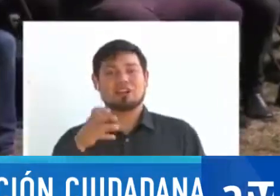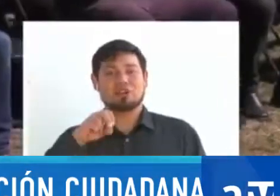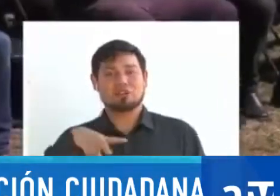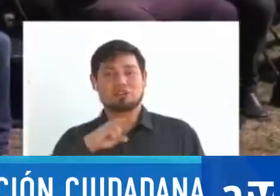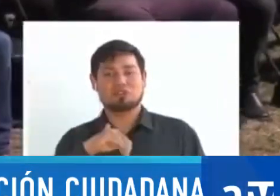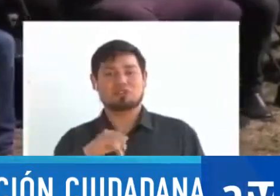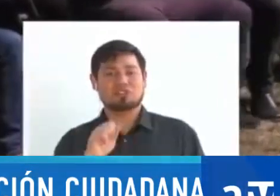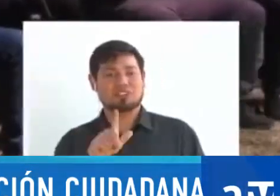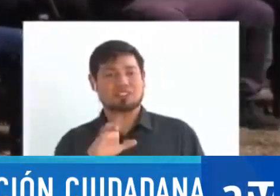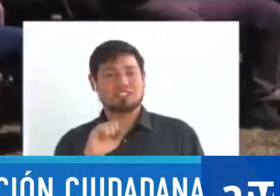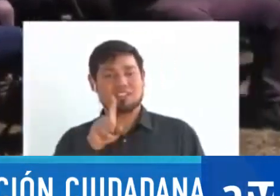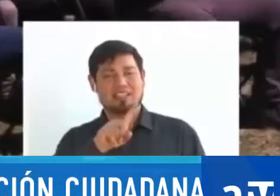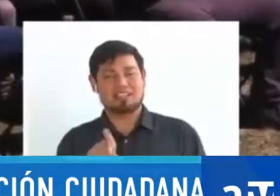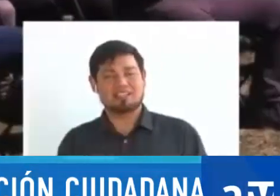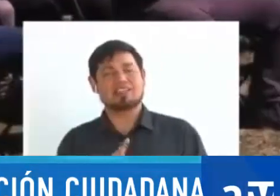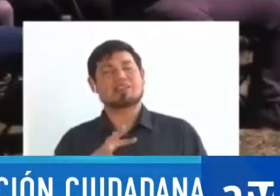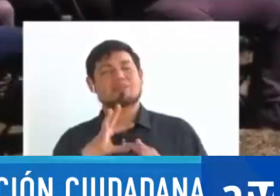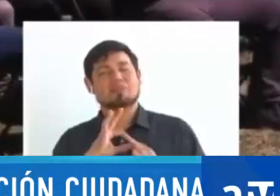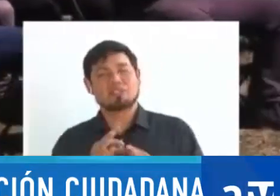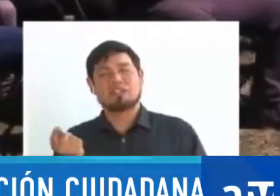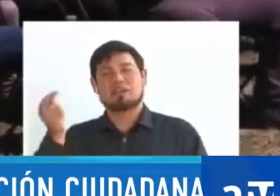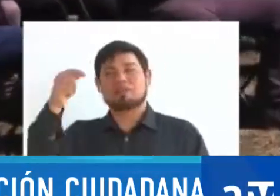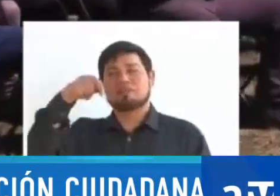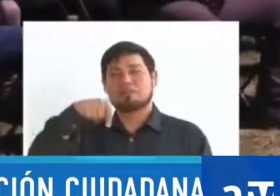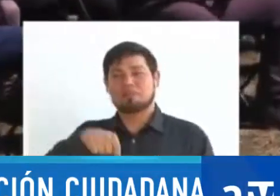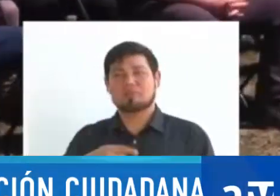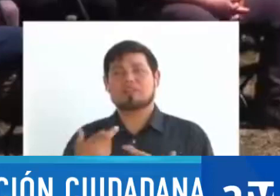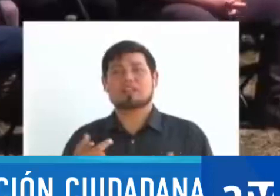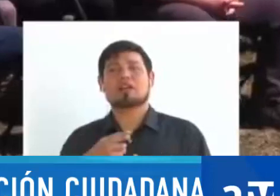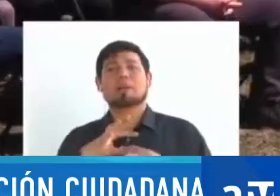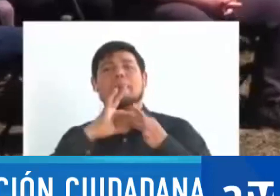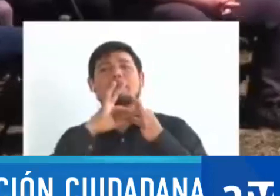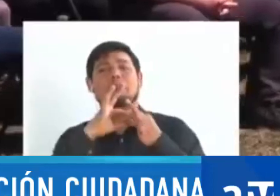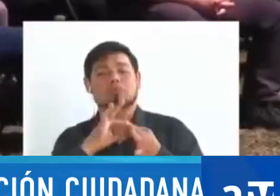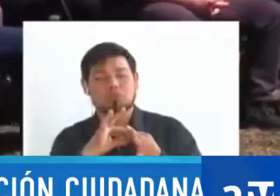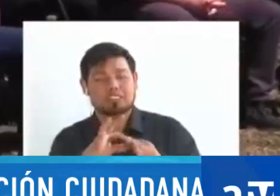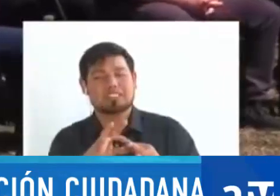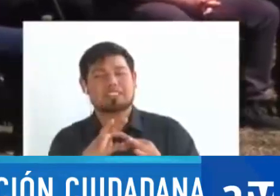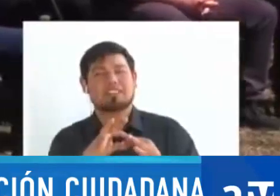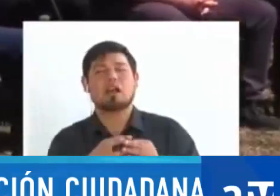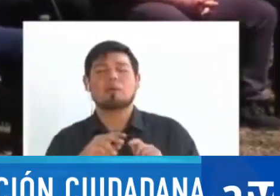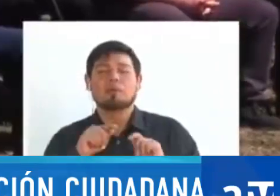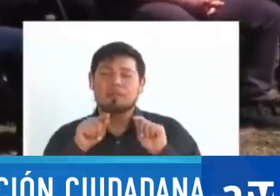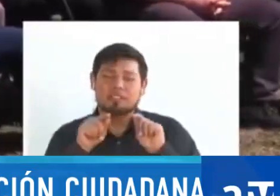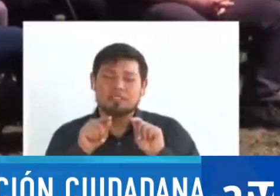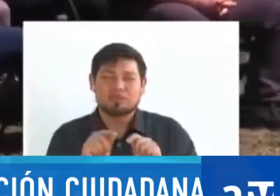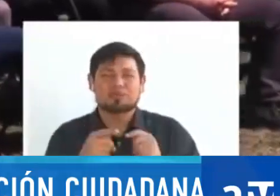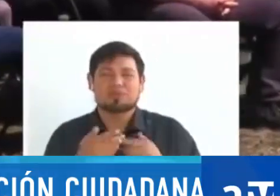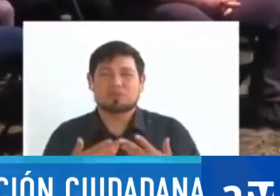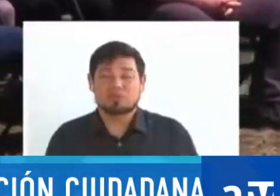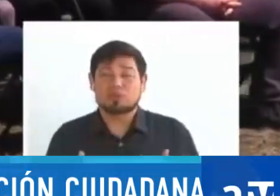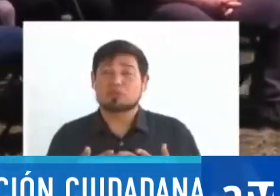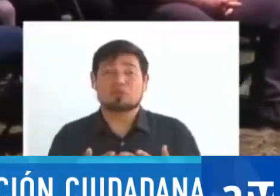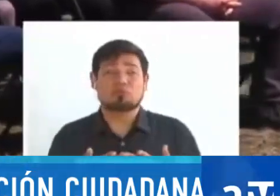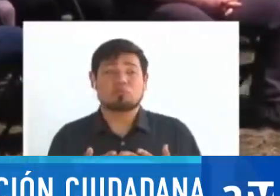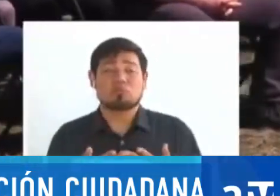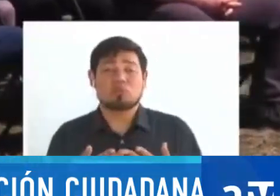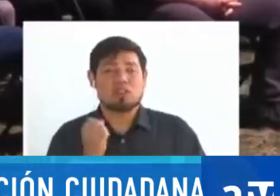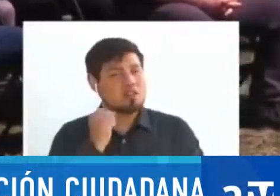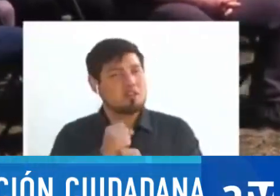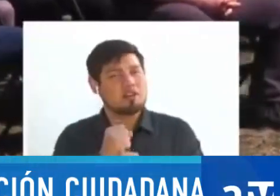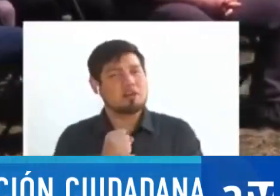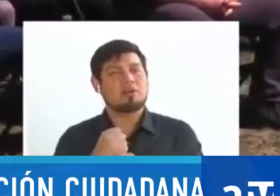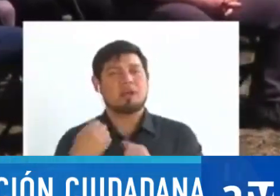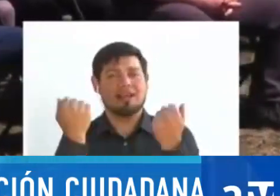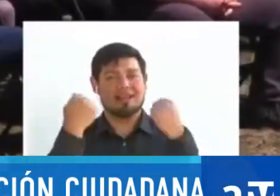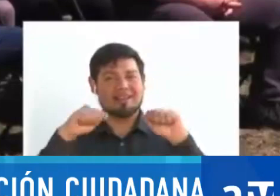también por estar acompañándonos hoy día. De verdad, muchísimas gracias, Heidi, por lo que significa no solamente para el deporte,